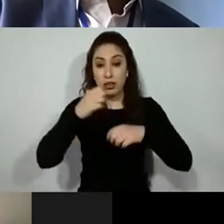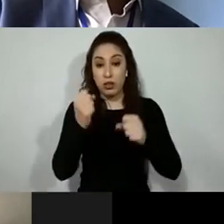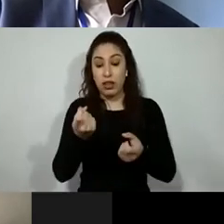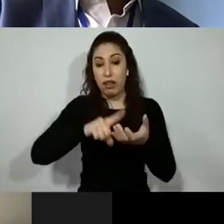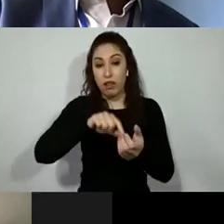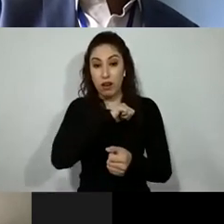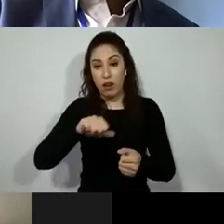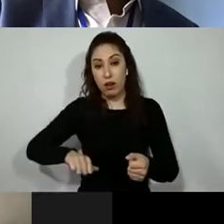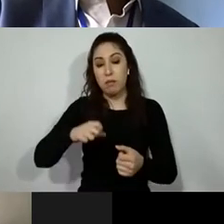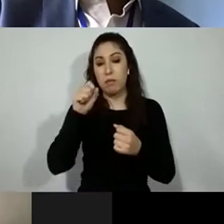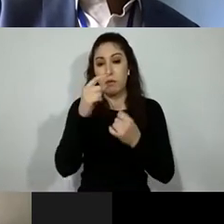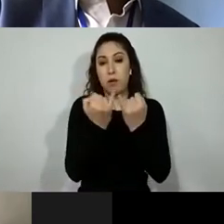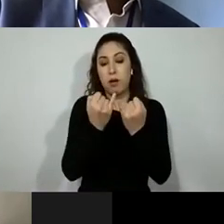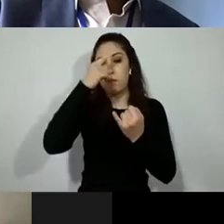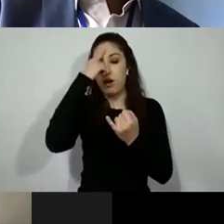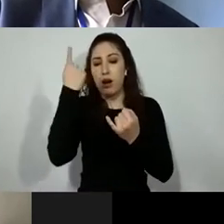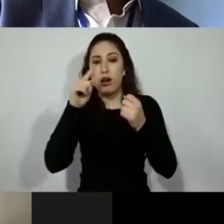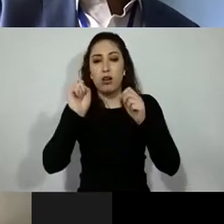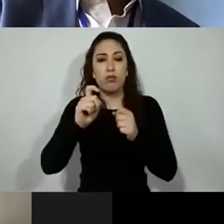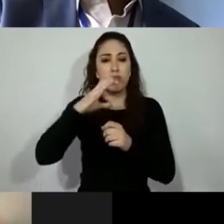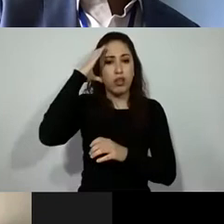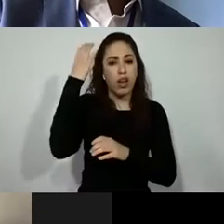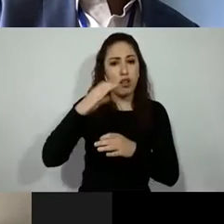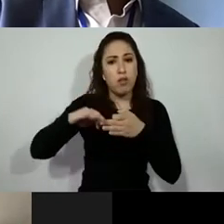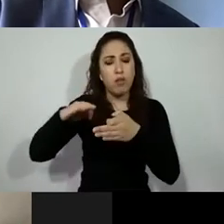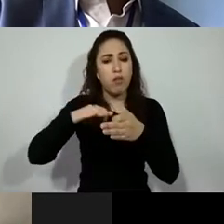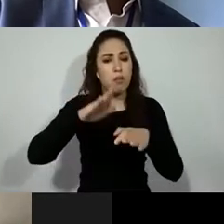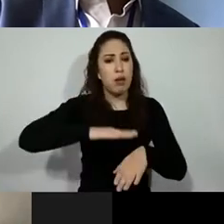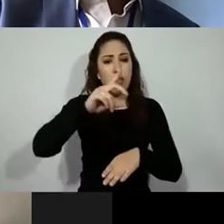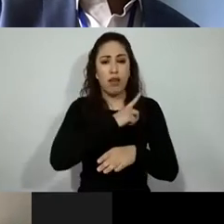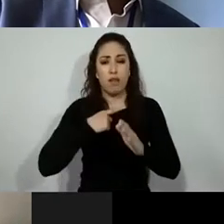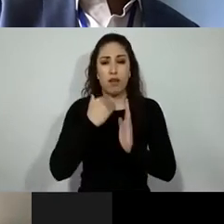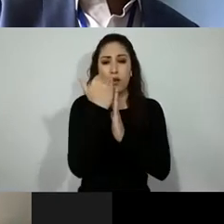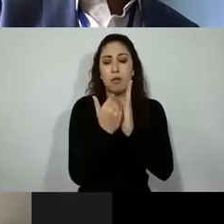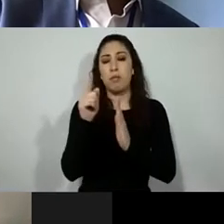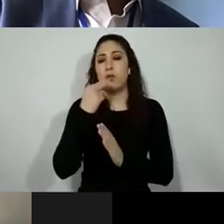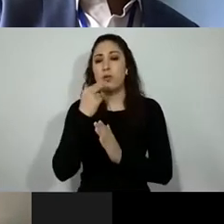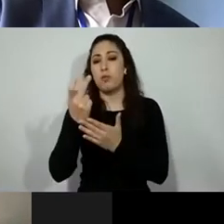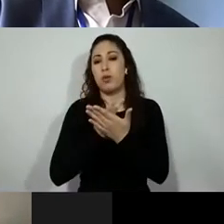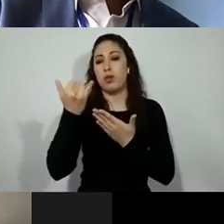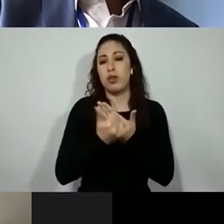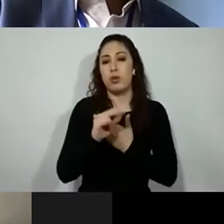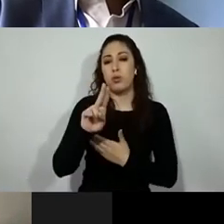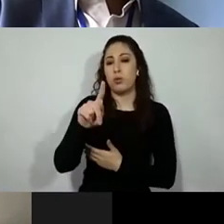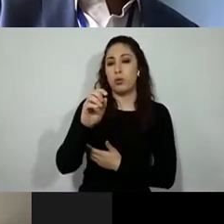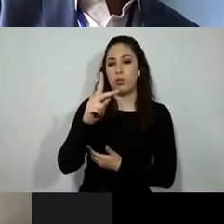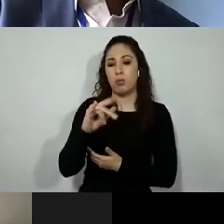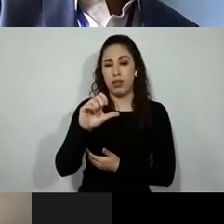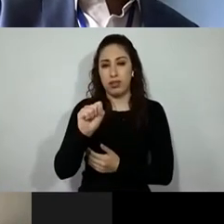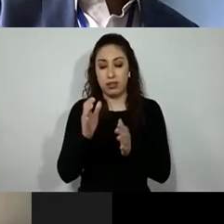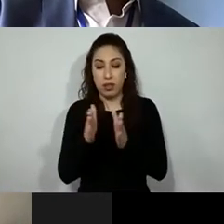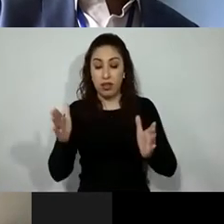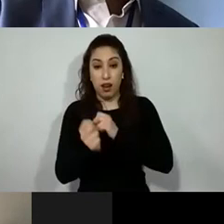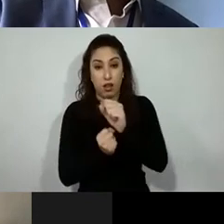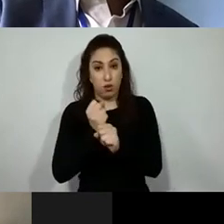del delito sumado al de las utopías. Para el ejercicio fiscal 2020, en el Congreso